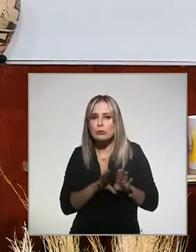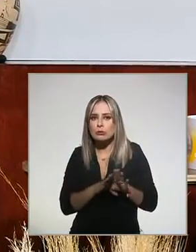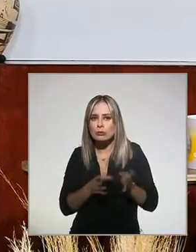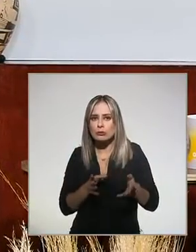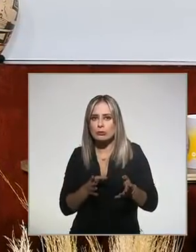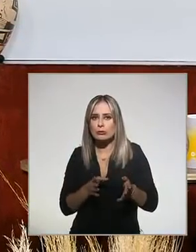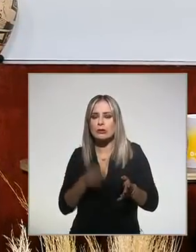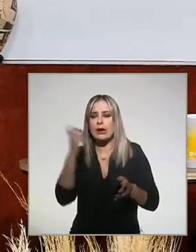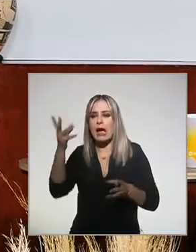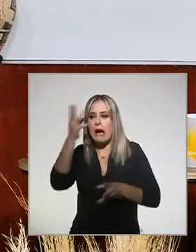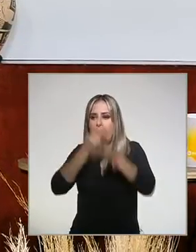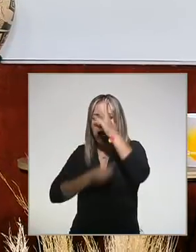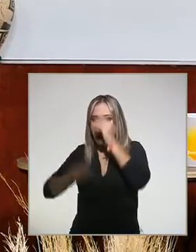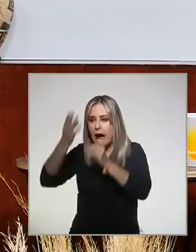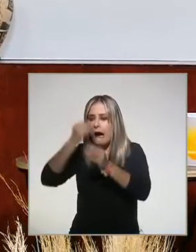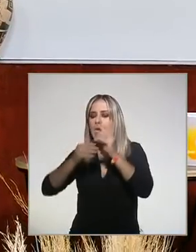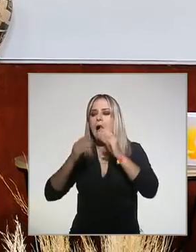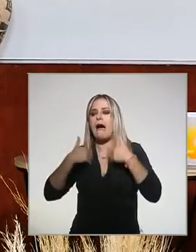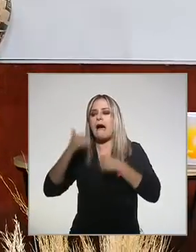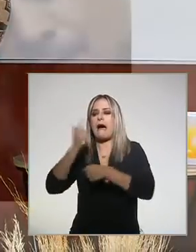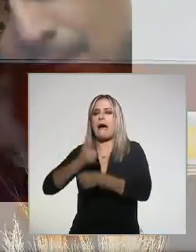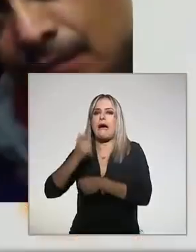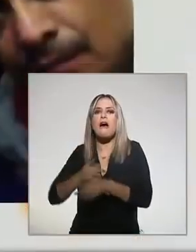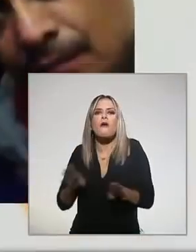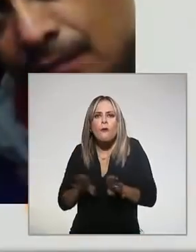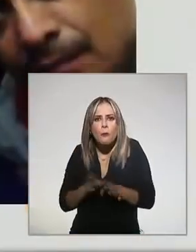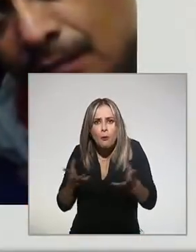esta alfabetización digital. Vamos a verlo.